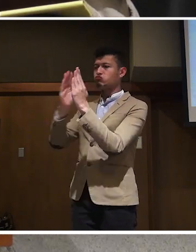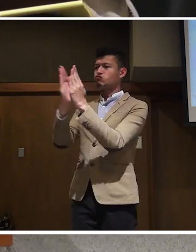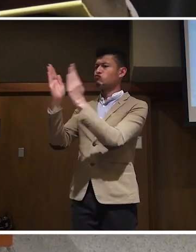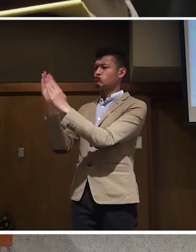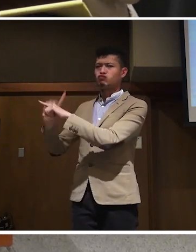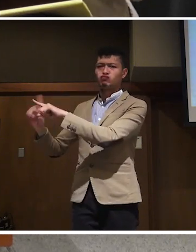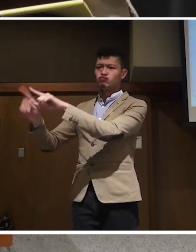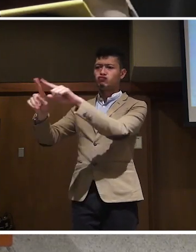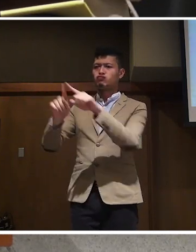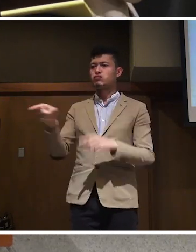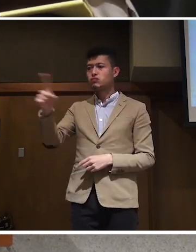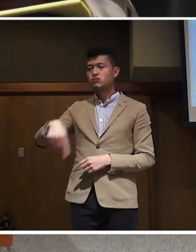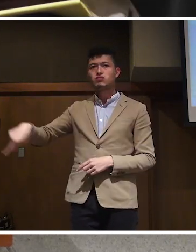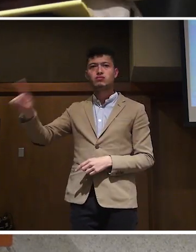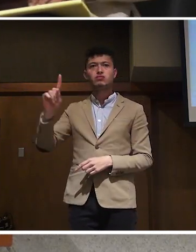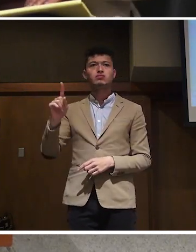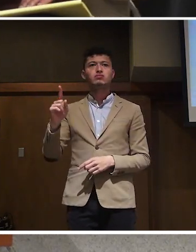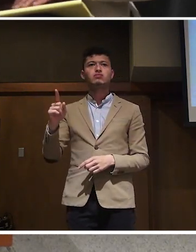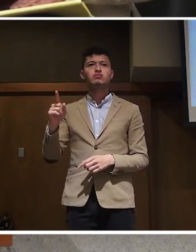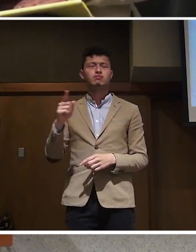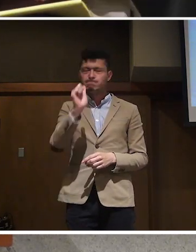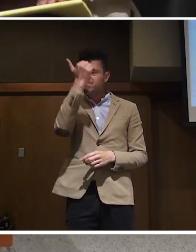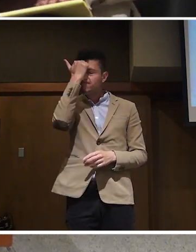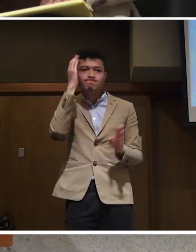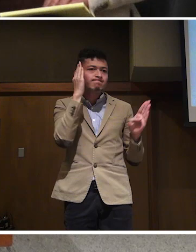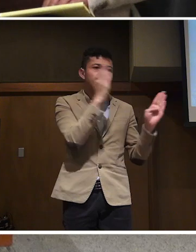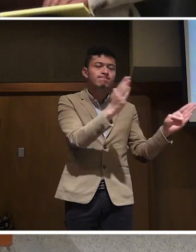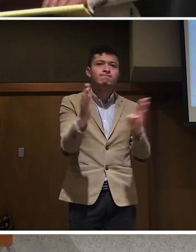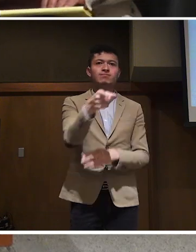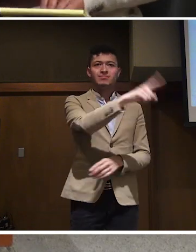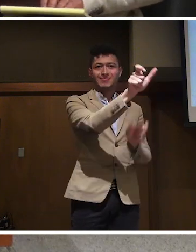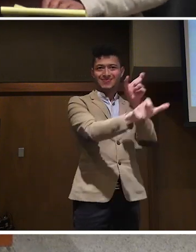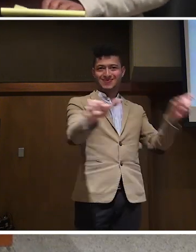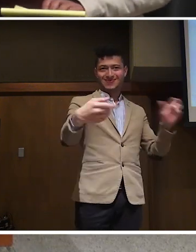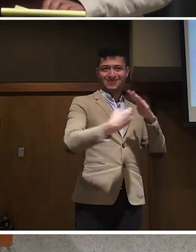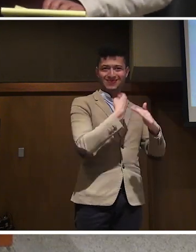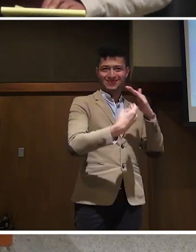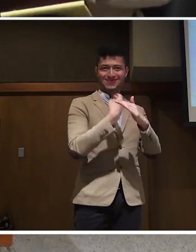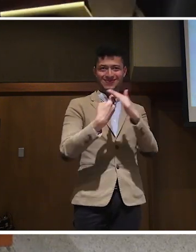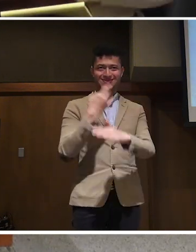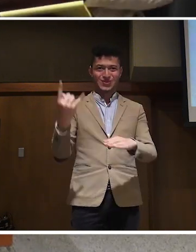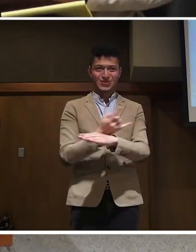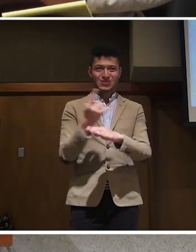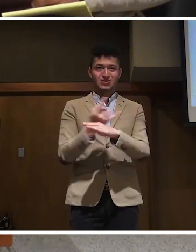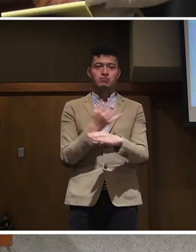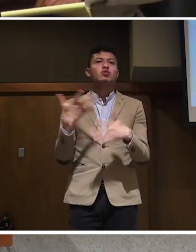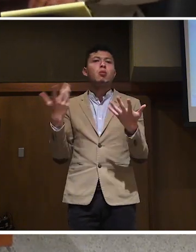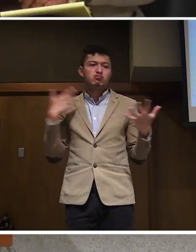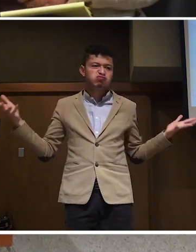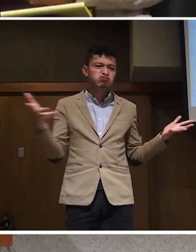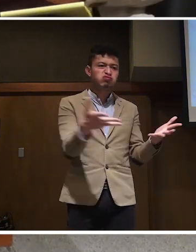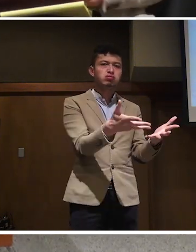digamos, cuyo elemento principal son los usuarios, son el uso, a la formación de un territorio